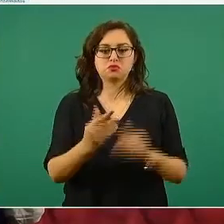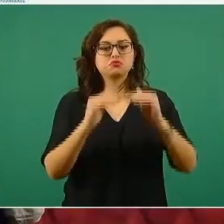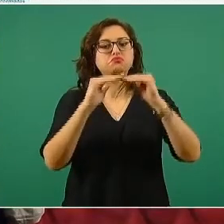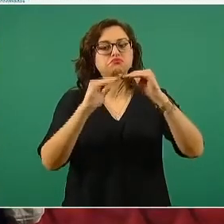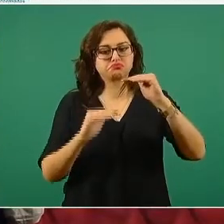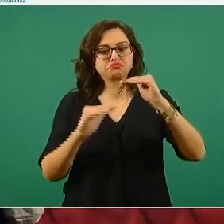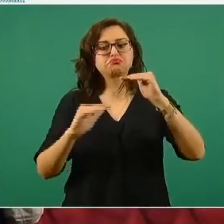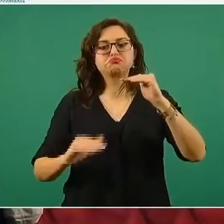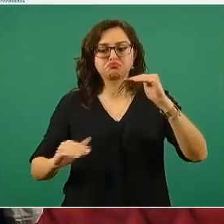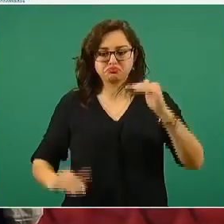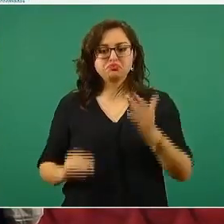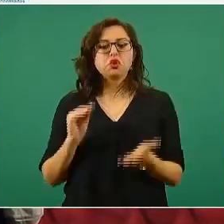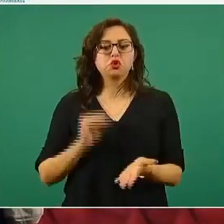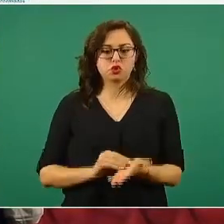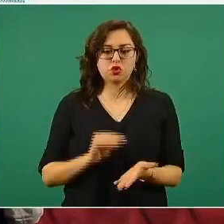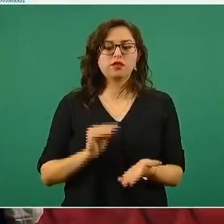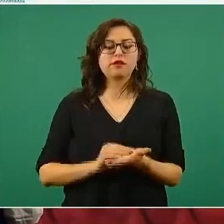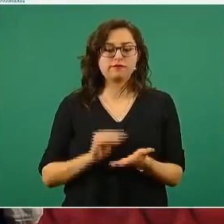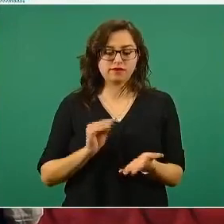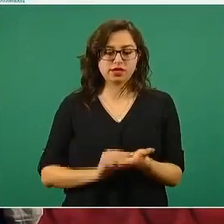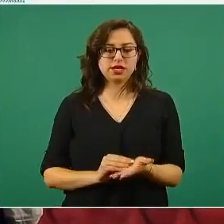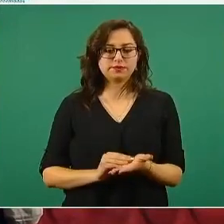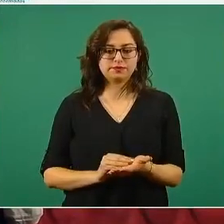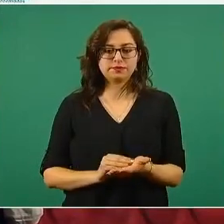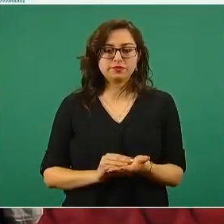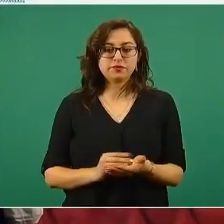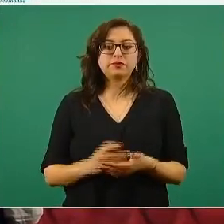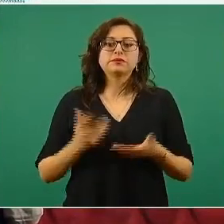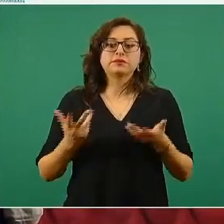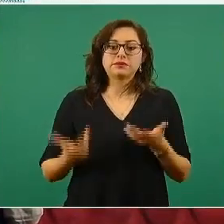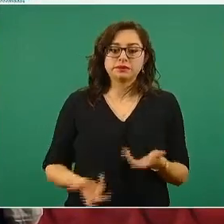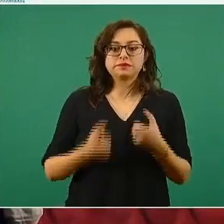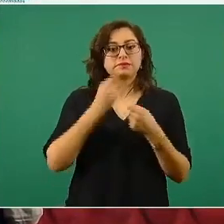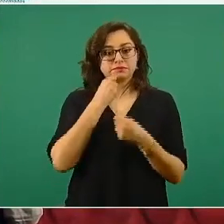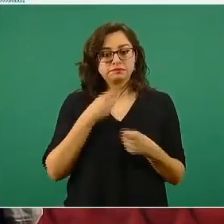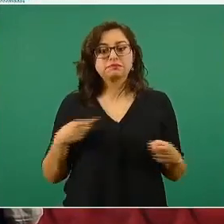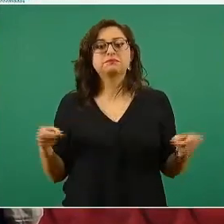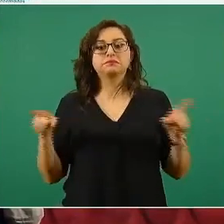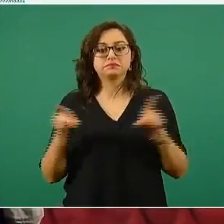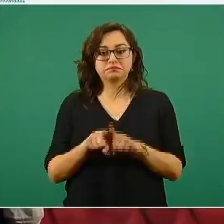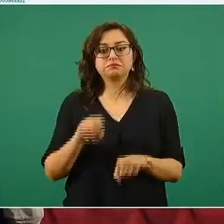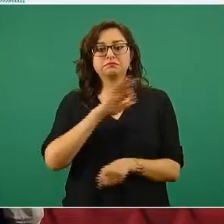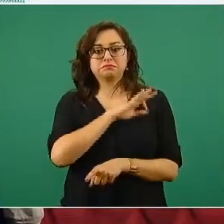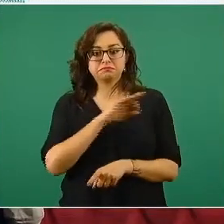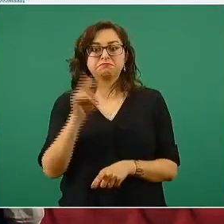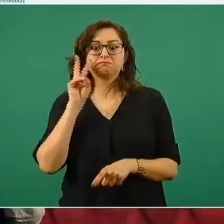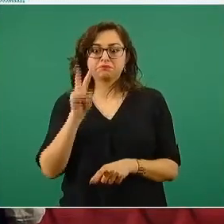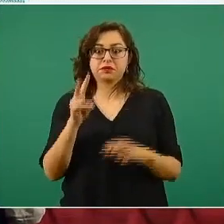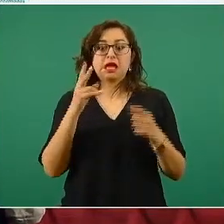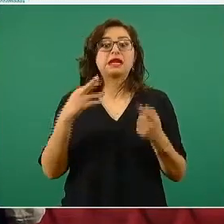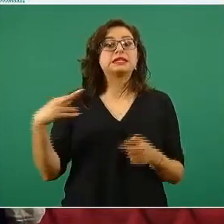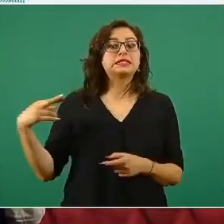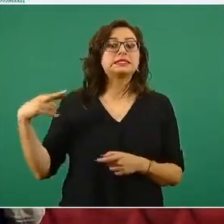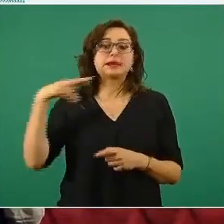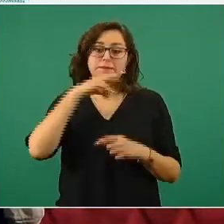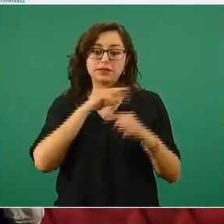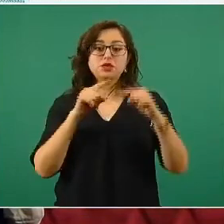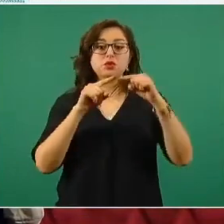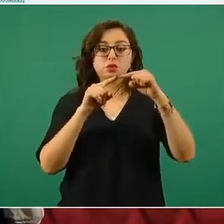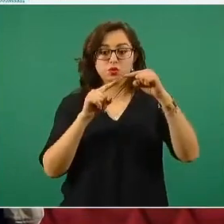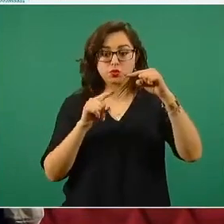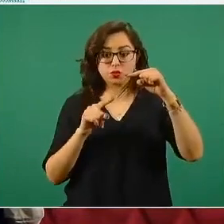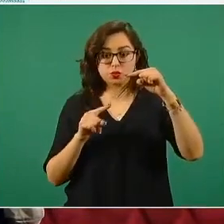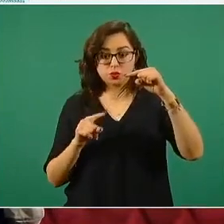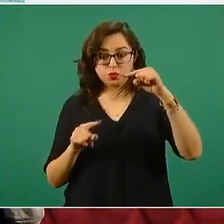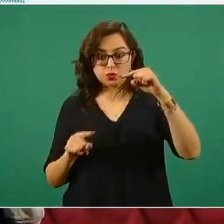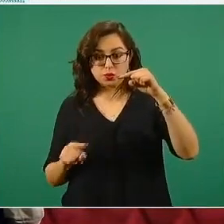todavía presente y lo haga con una tendencia bastante descendente, es decir, todavía no vemos que la